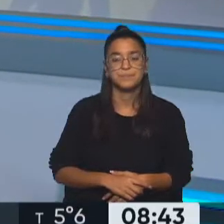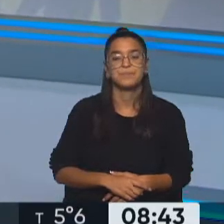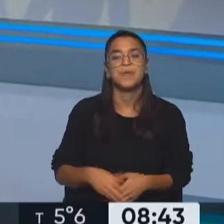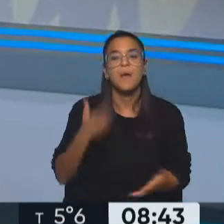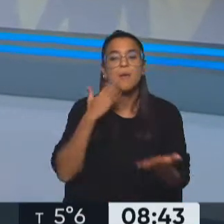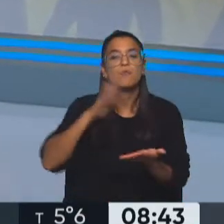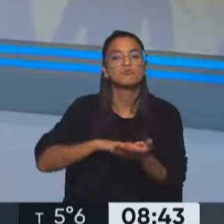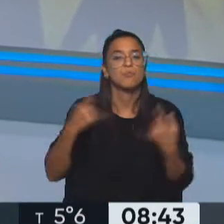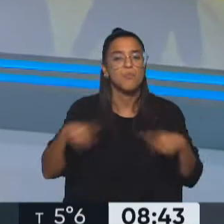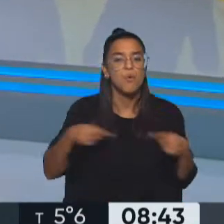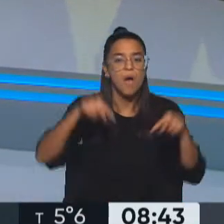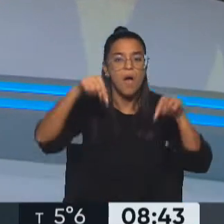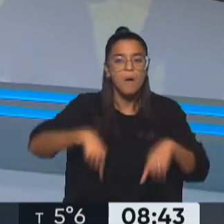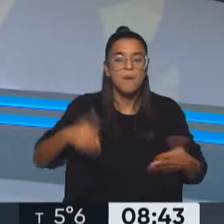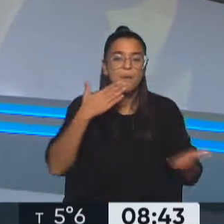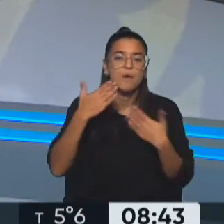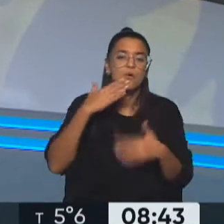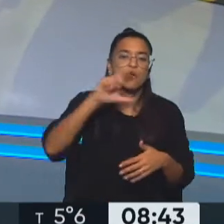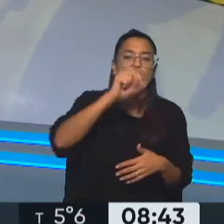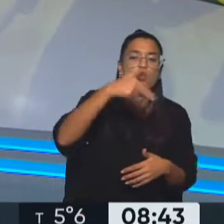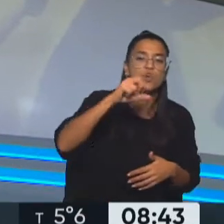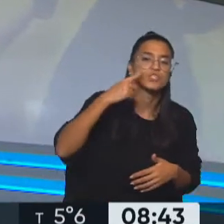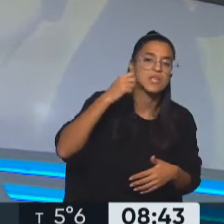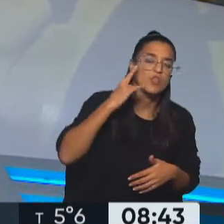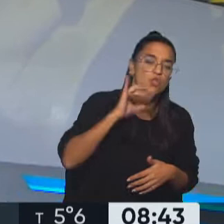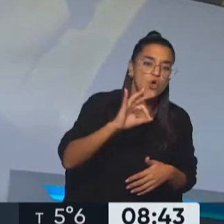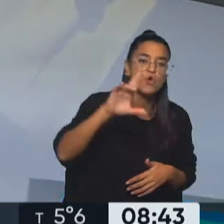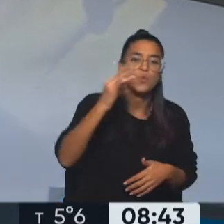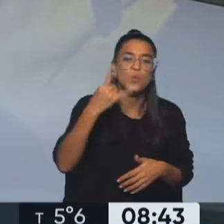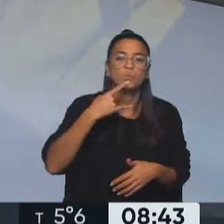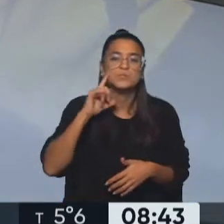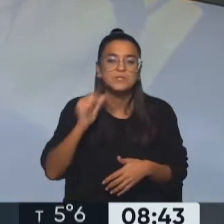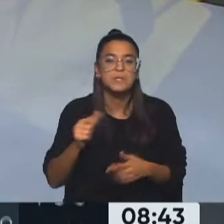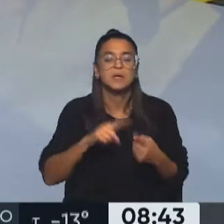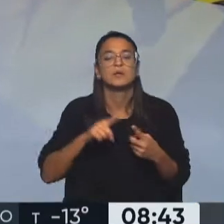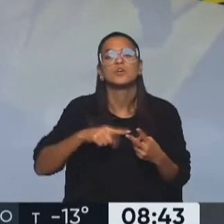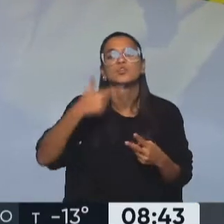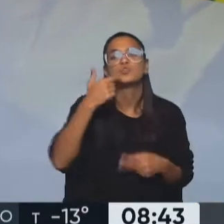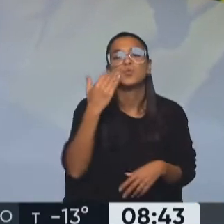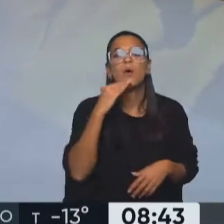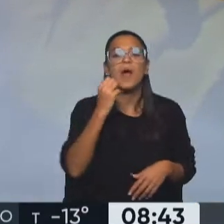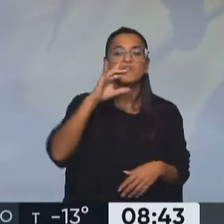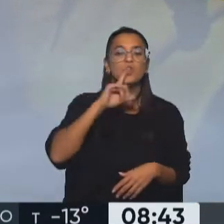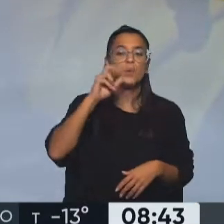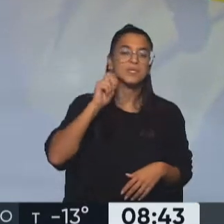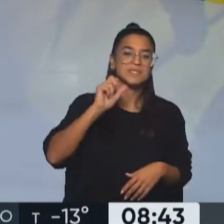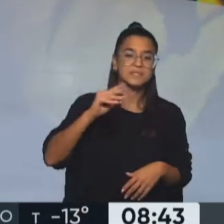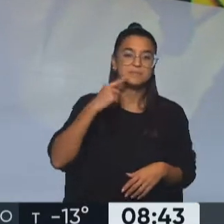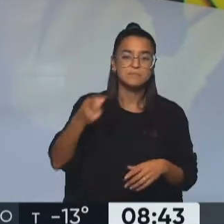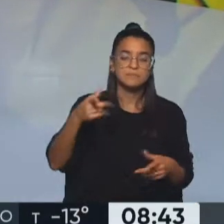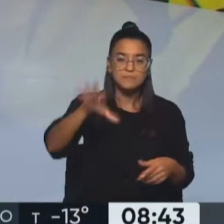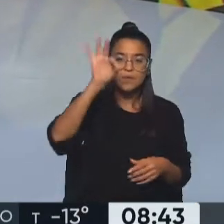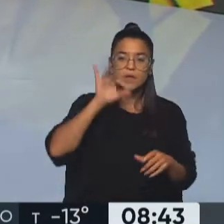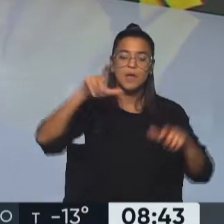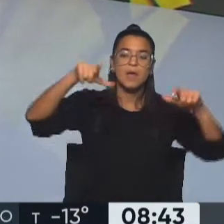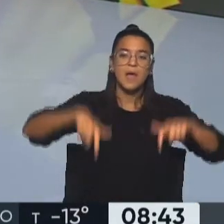Hablamos de música y vamos a hablar de Conociendo Rusia, que es lo mismo que hablar de Mateo Sujatovich, quien eligió la cancha del